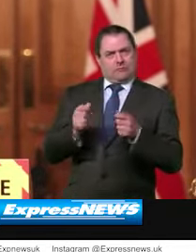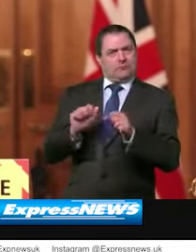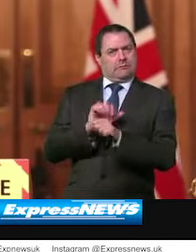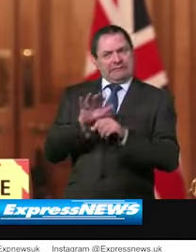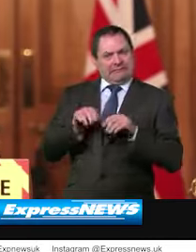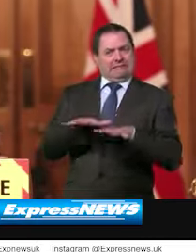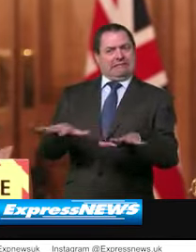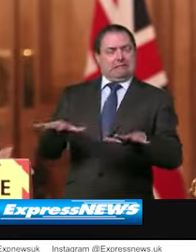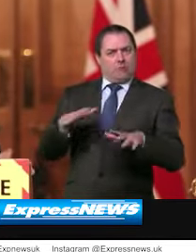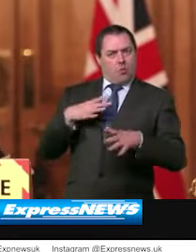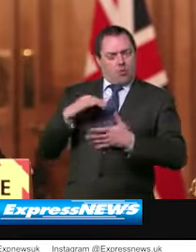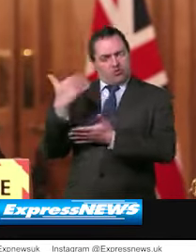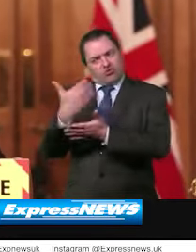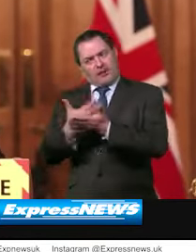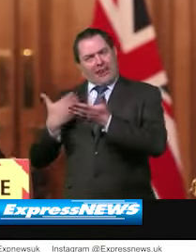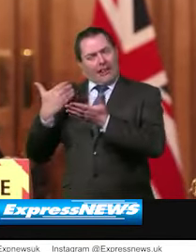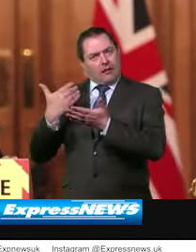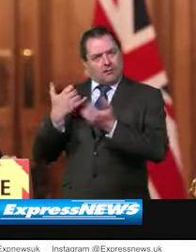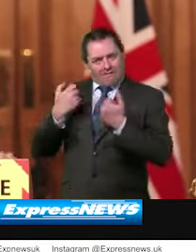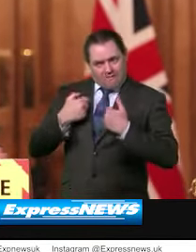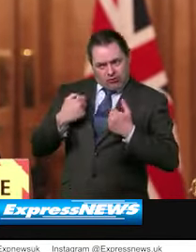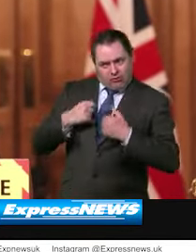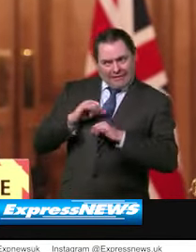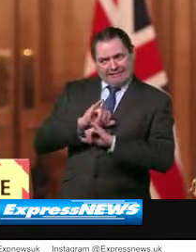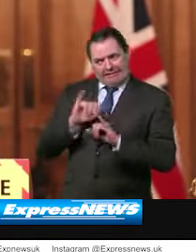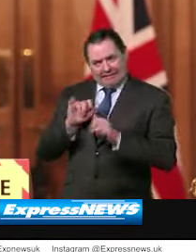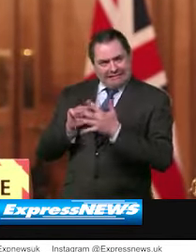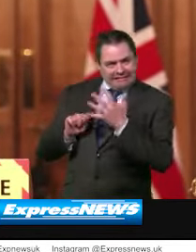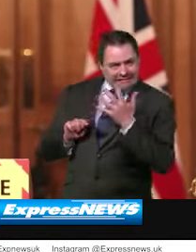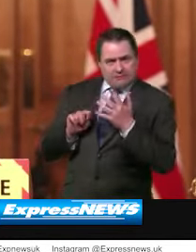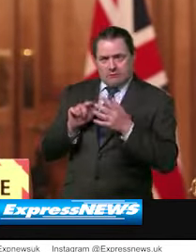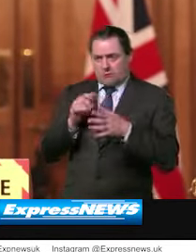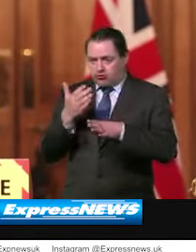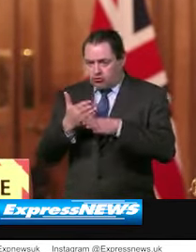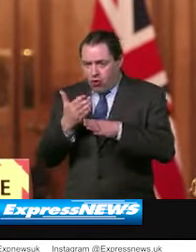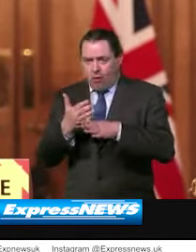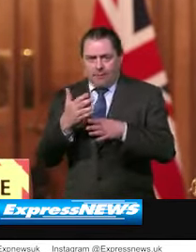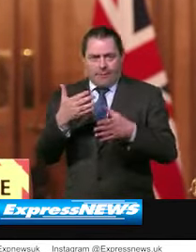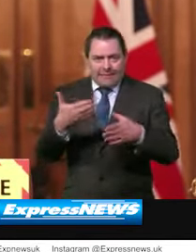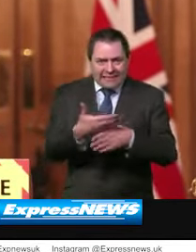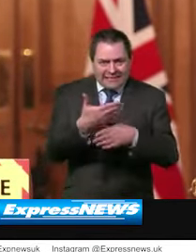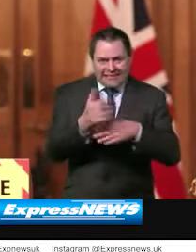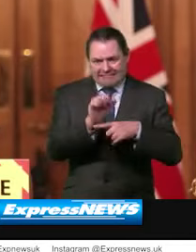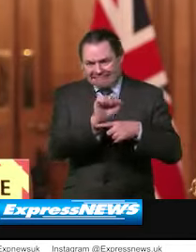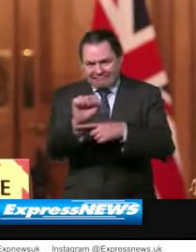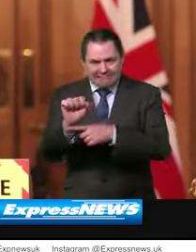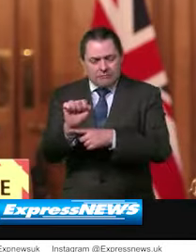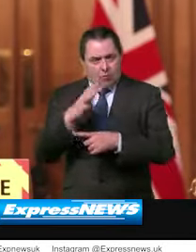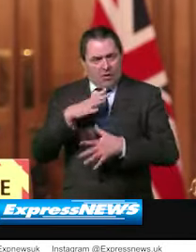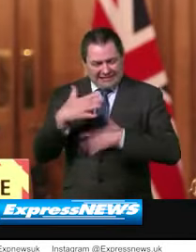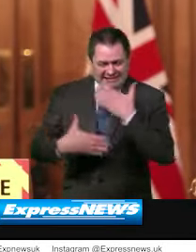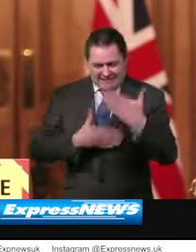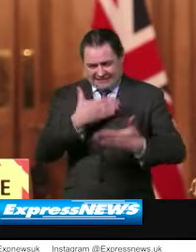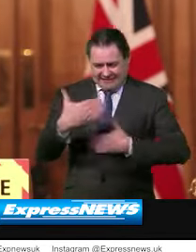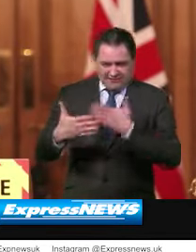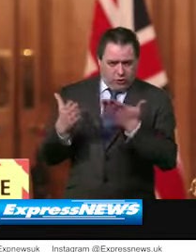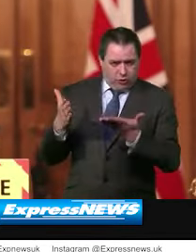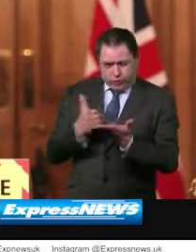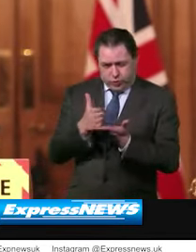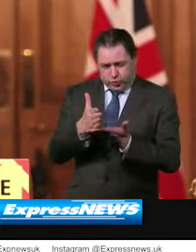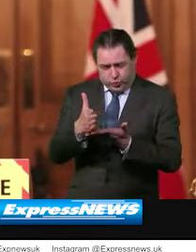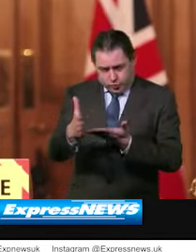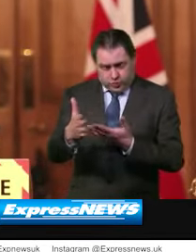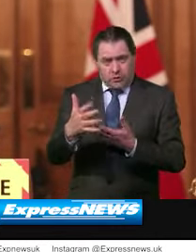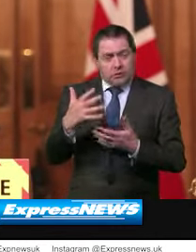los vulnerables y proteger los empleos y las empresas desde entonces el gobierno ha anunciado más de